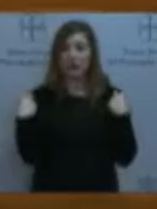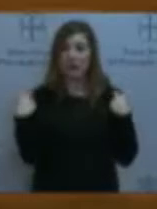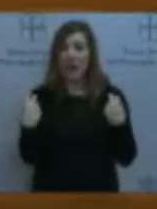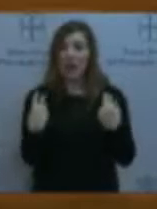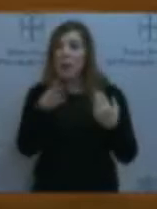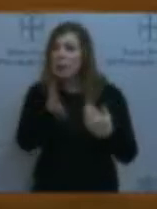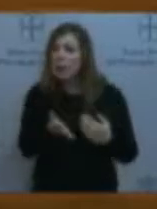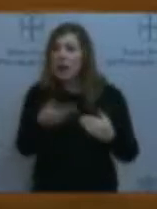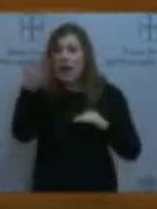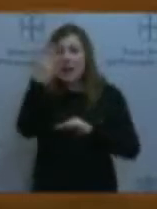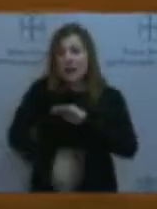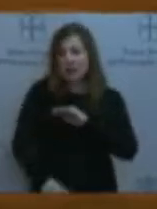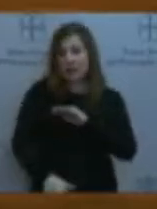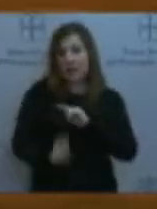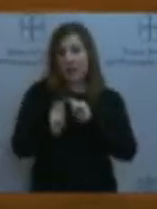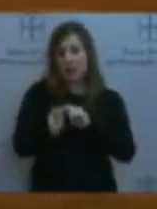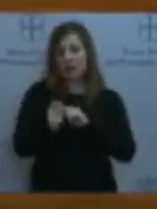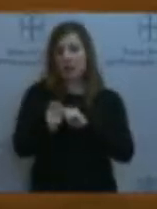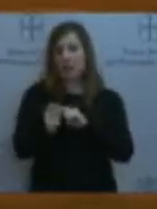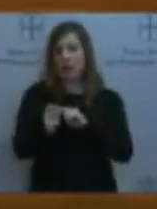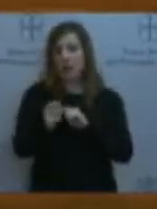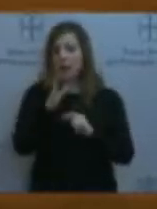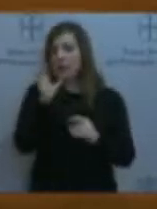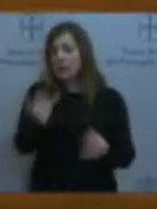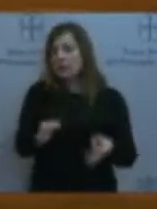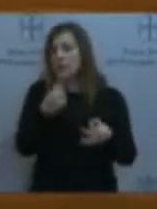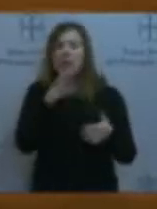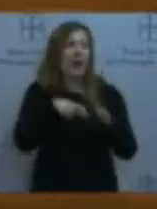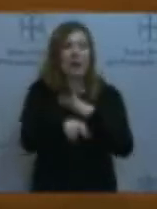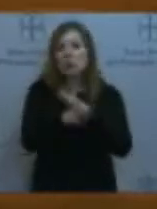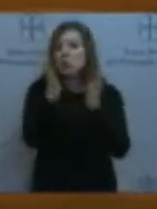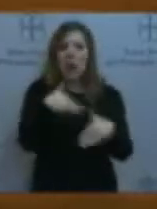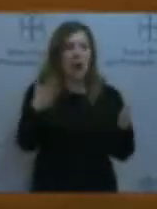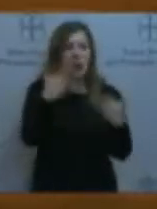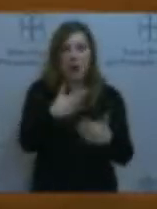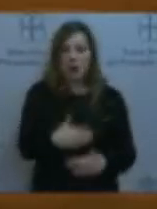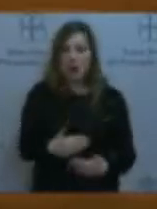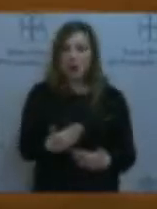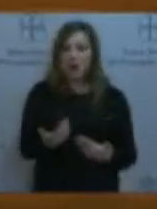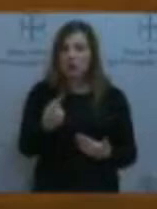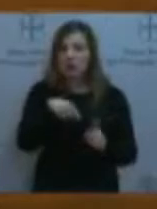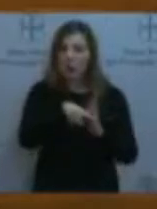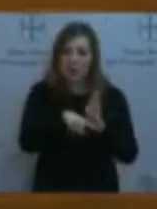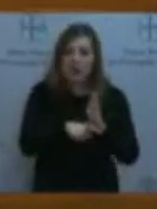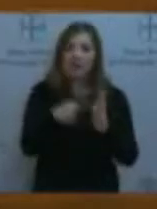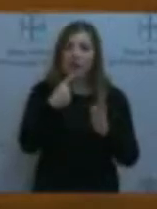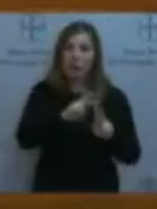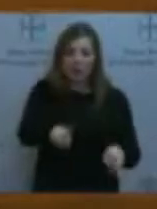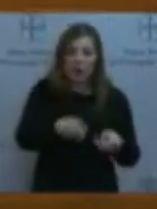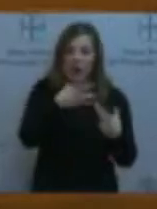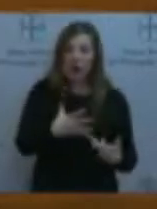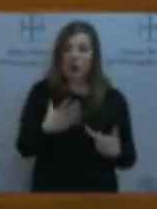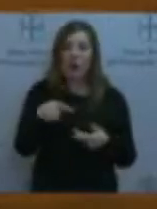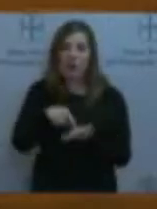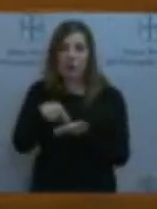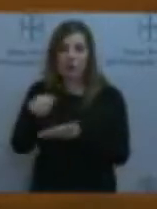precisamente para limitar la tentación que siempre hay de que no hay recursos. Nosotros les proponíamos distintas medidas: actualizar el impuesto de sucesiones,